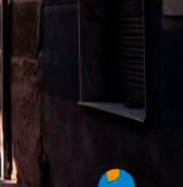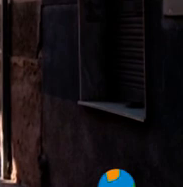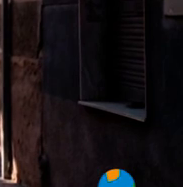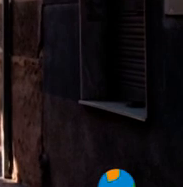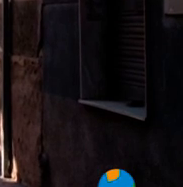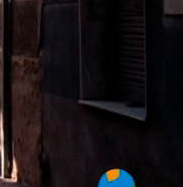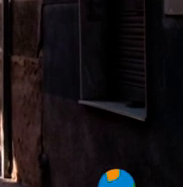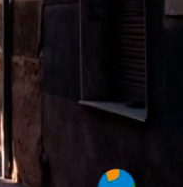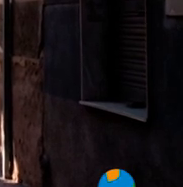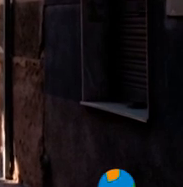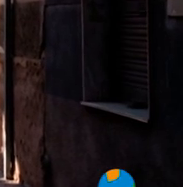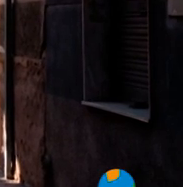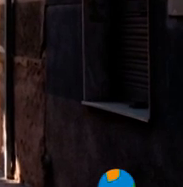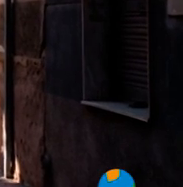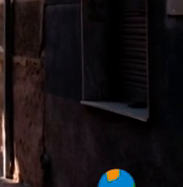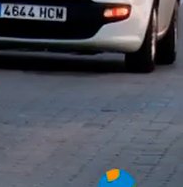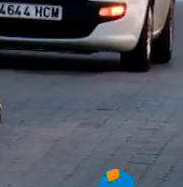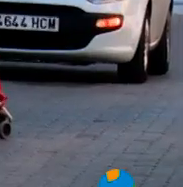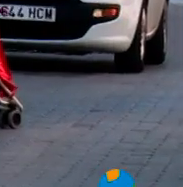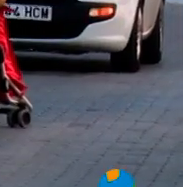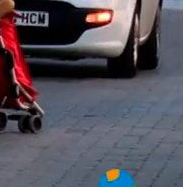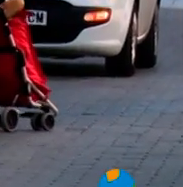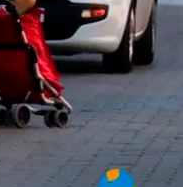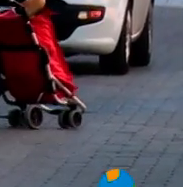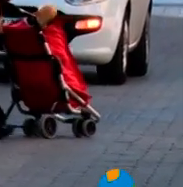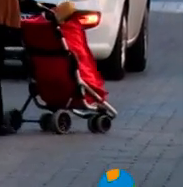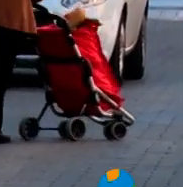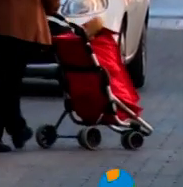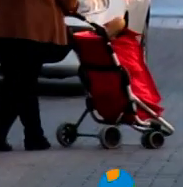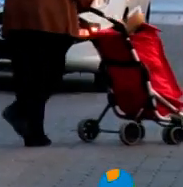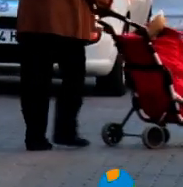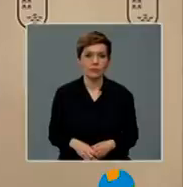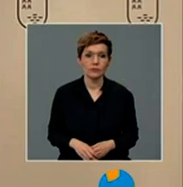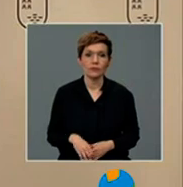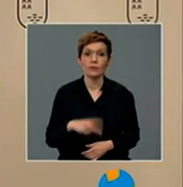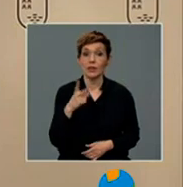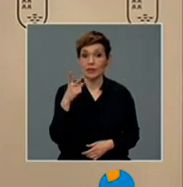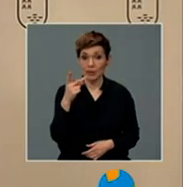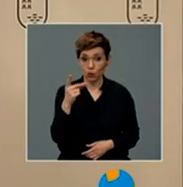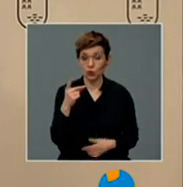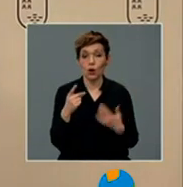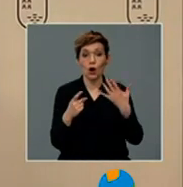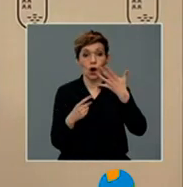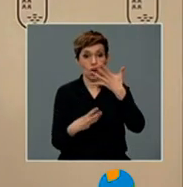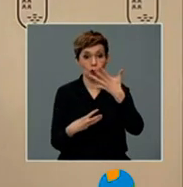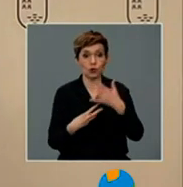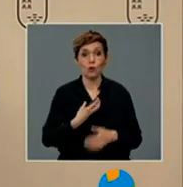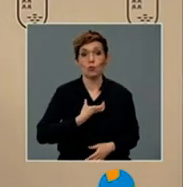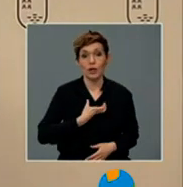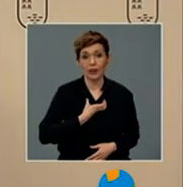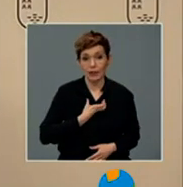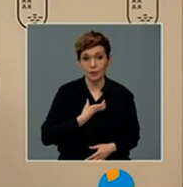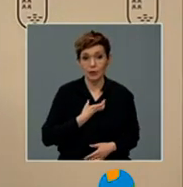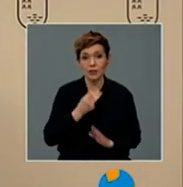sus localidades y desplazarse entre zonas que no se encuentren en riesgo extremo. Además, los 8 municipios que tenían